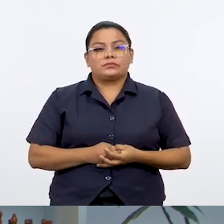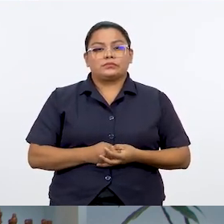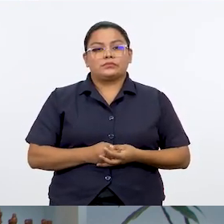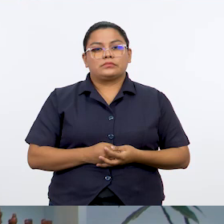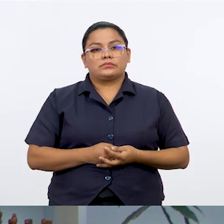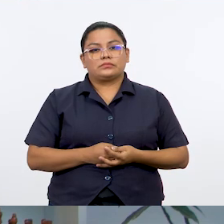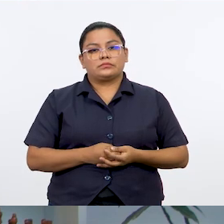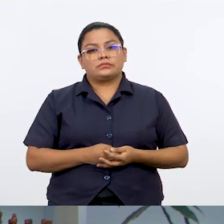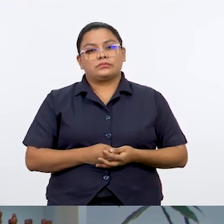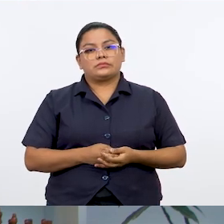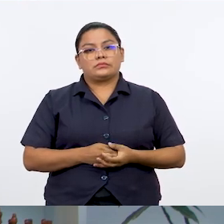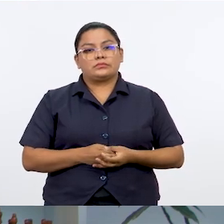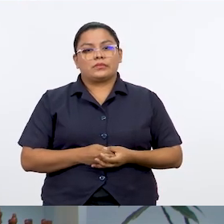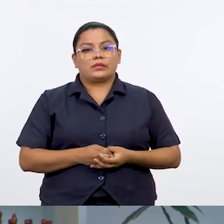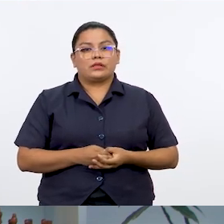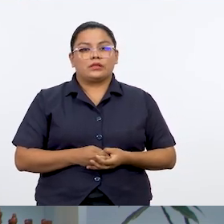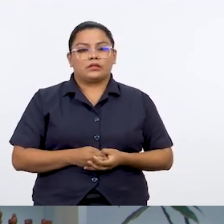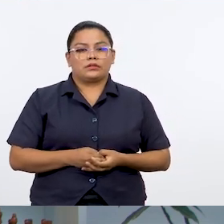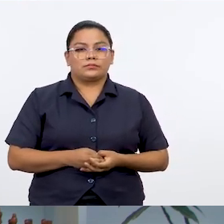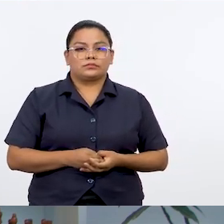valor?